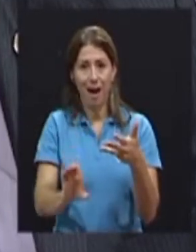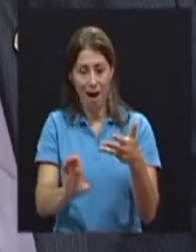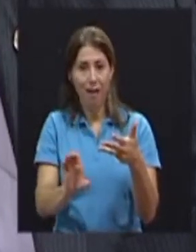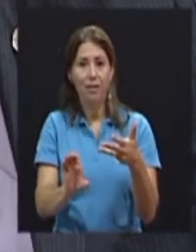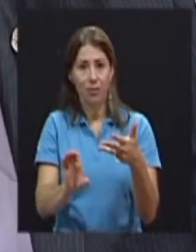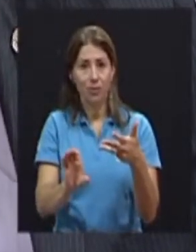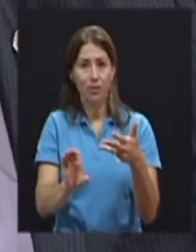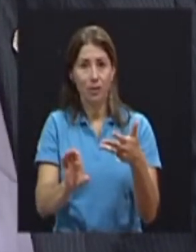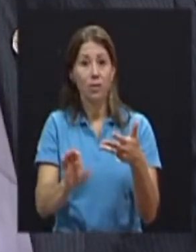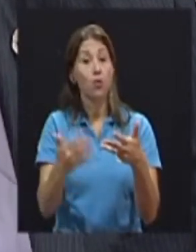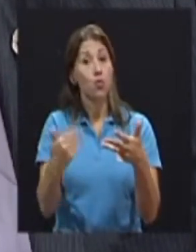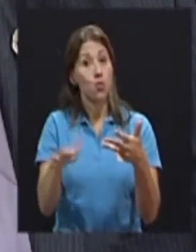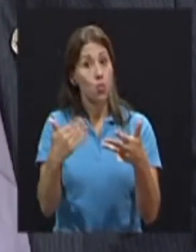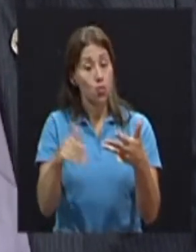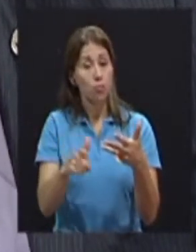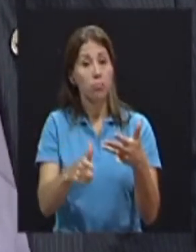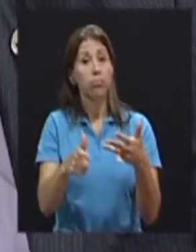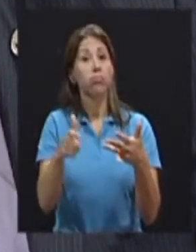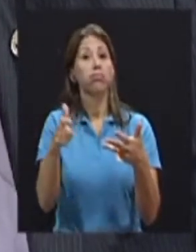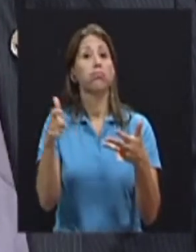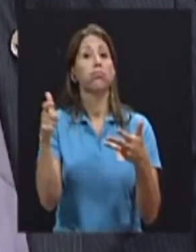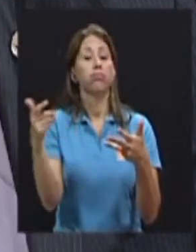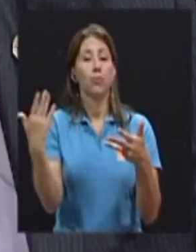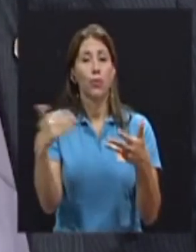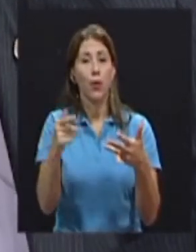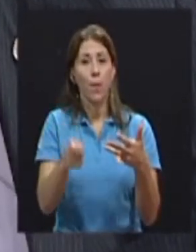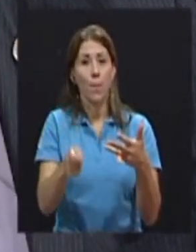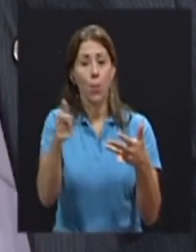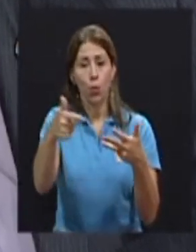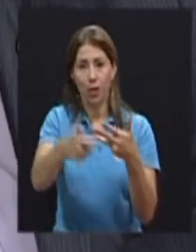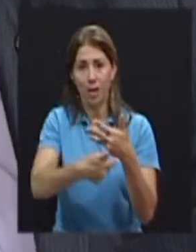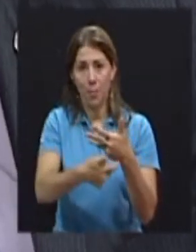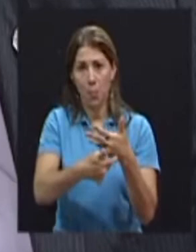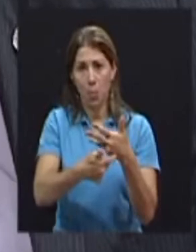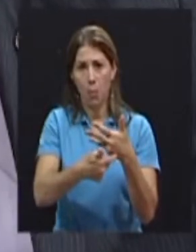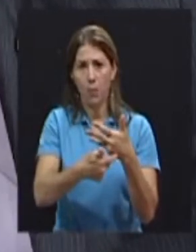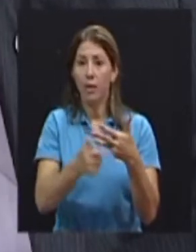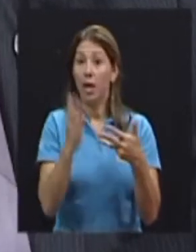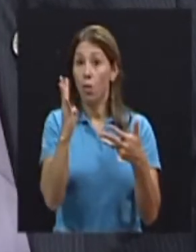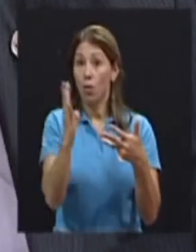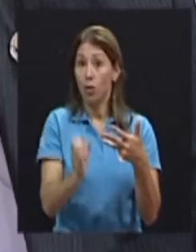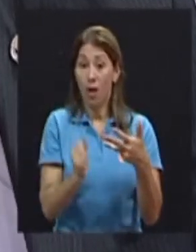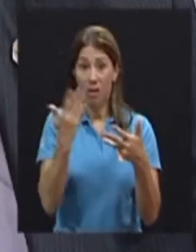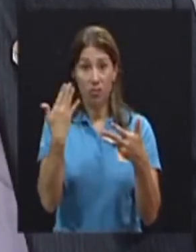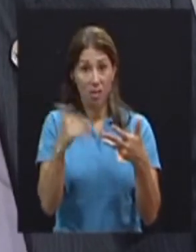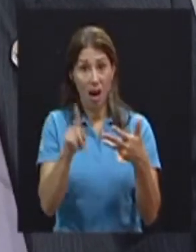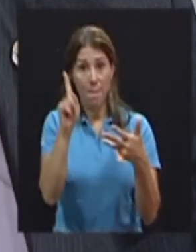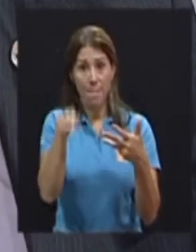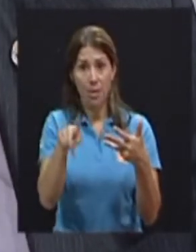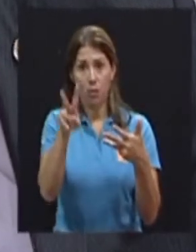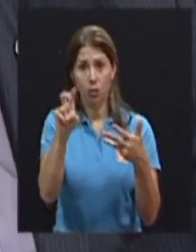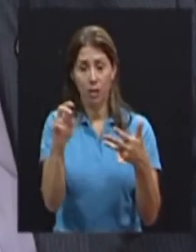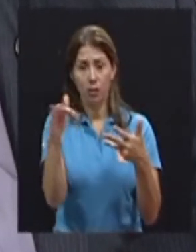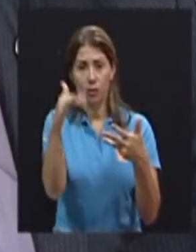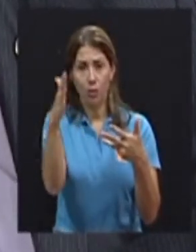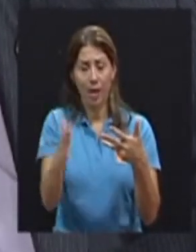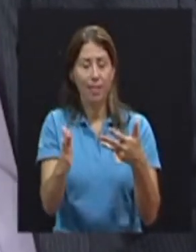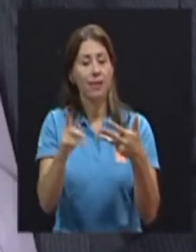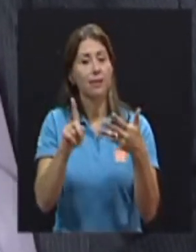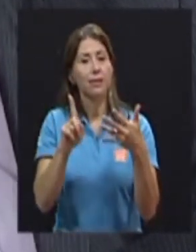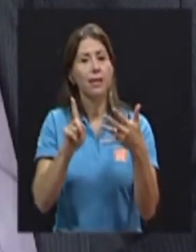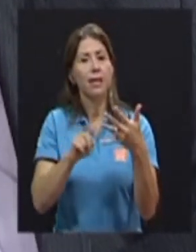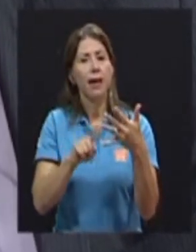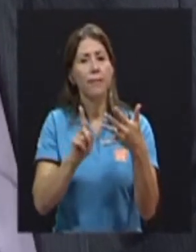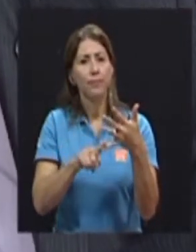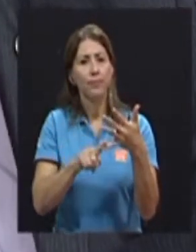que ha crecido enormemente en muy poco tiempo, en 3 o 4 años es una sede que tiene ya 1,200 estudiantes,